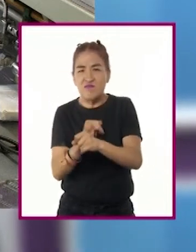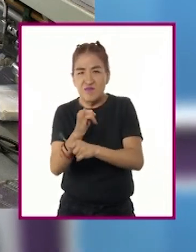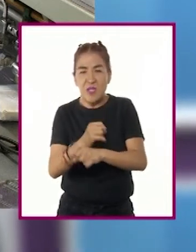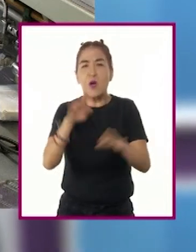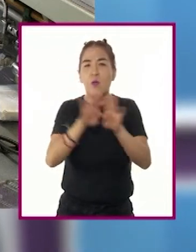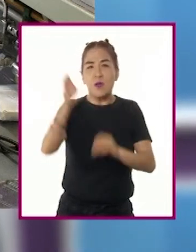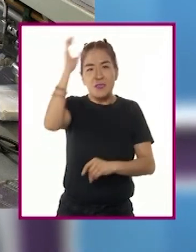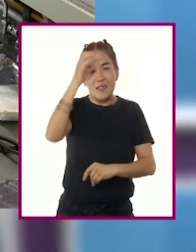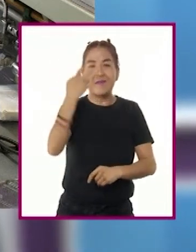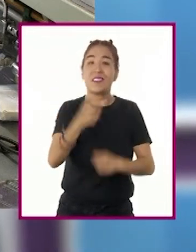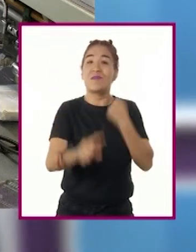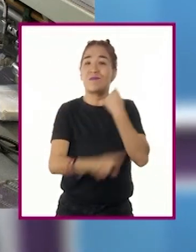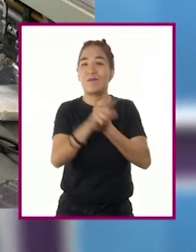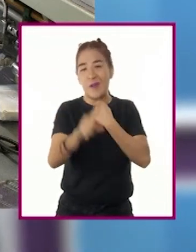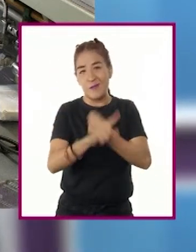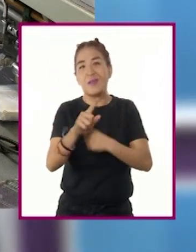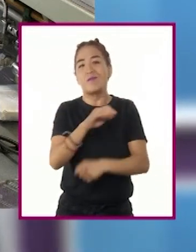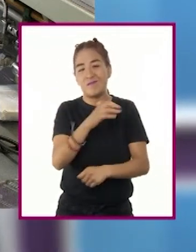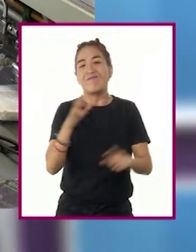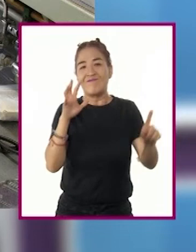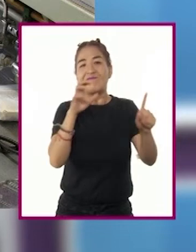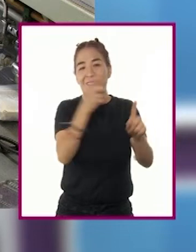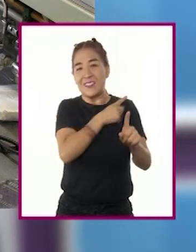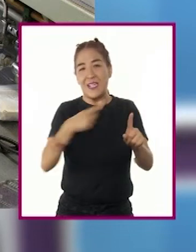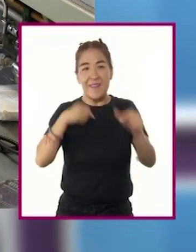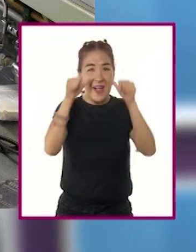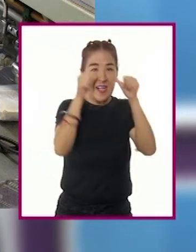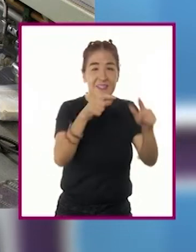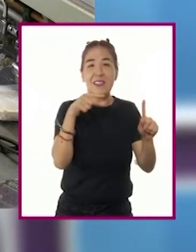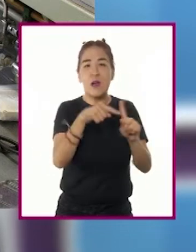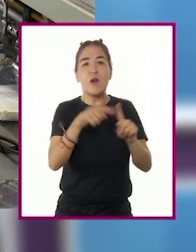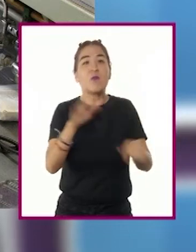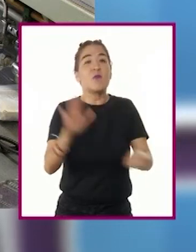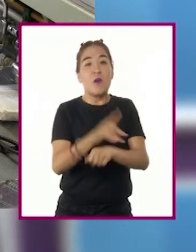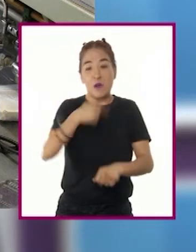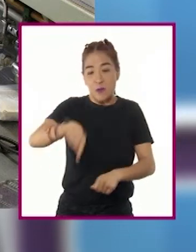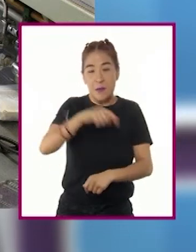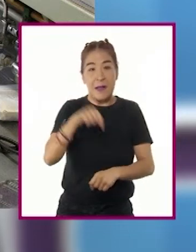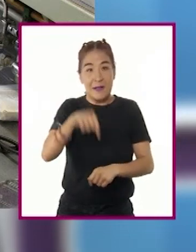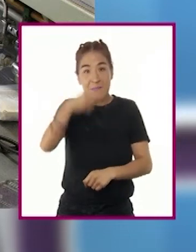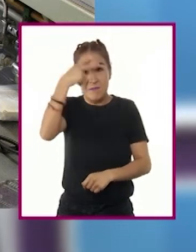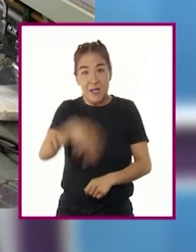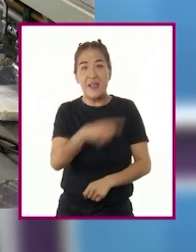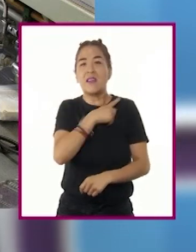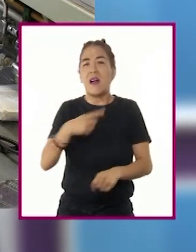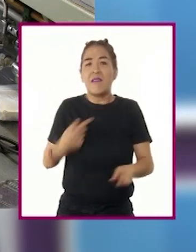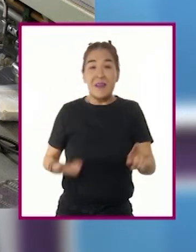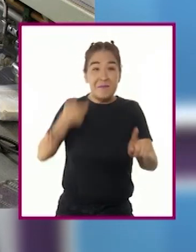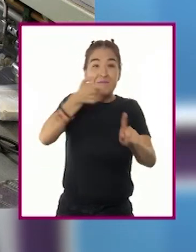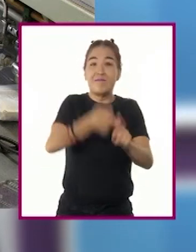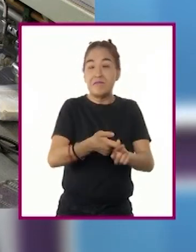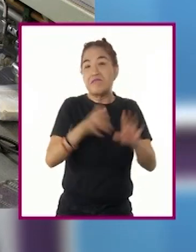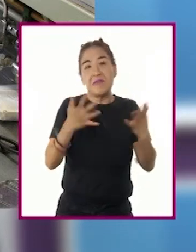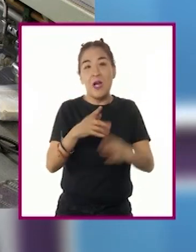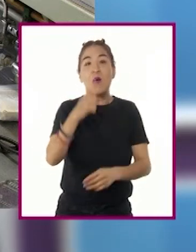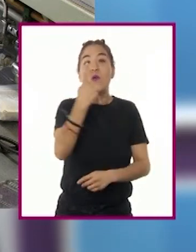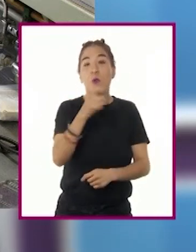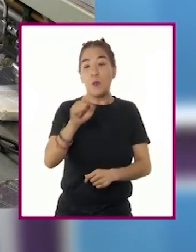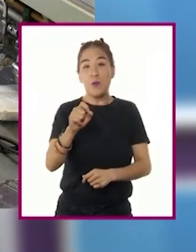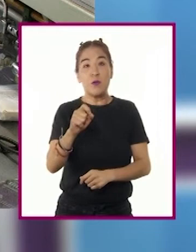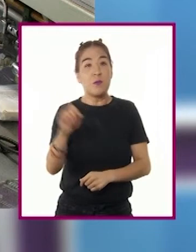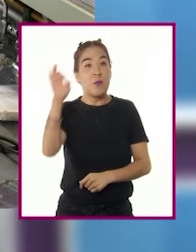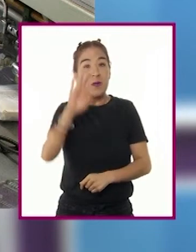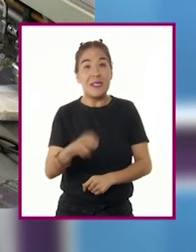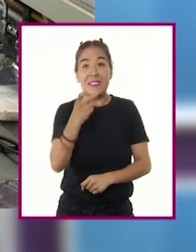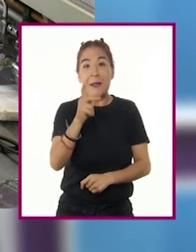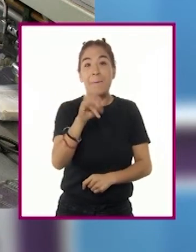como un problema a considerar, toda vez que nuestro país requeriría invertir por lo menos el 1% del PIB